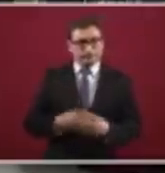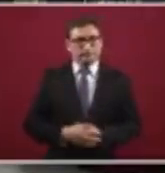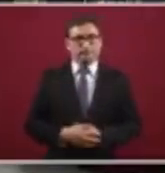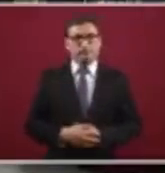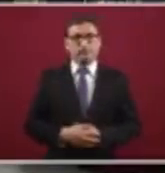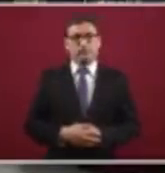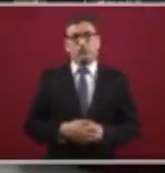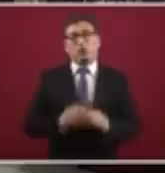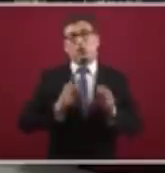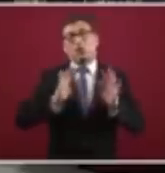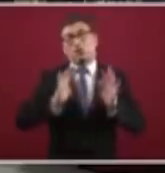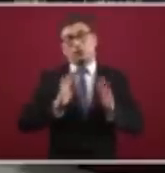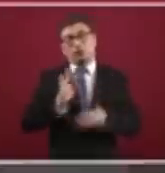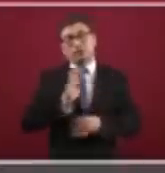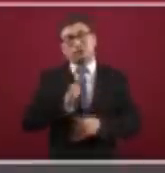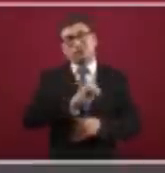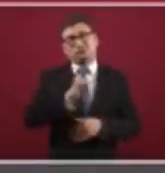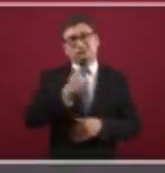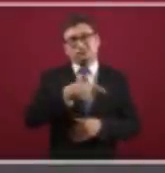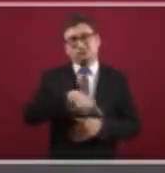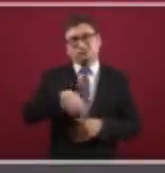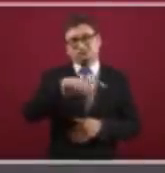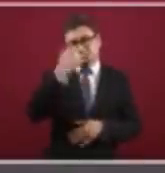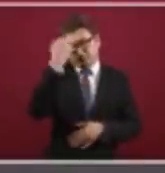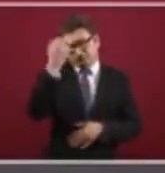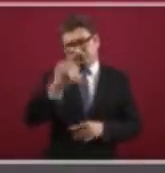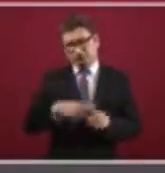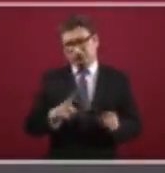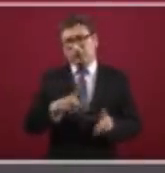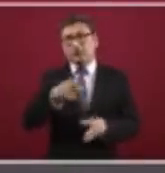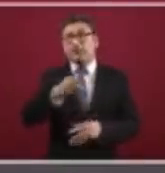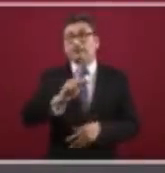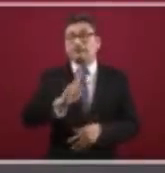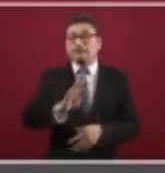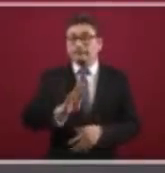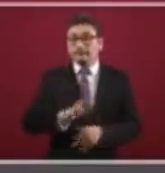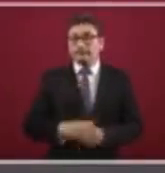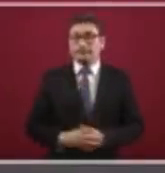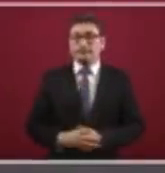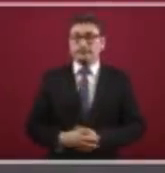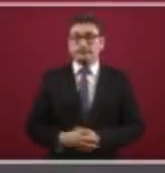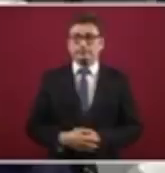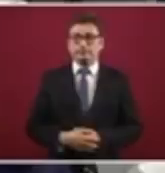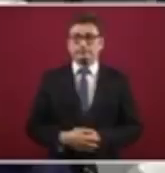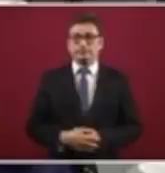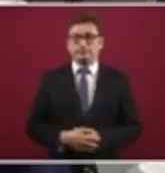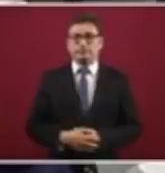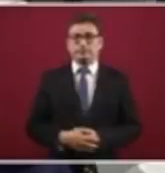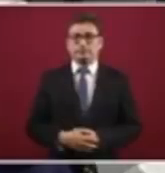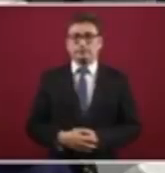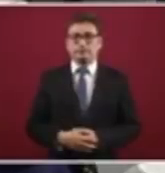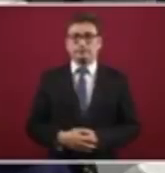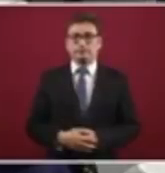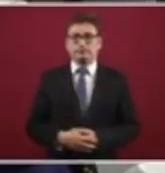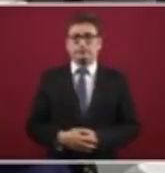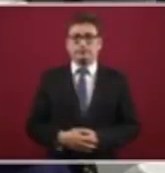o hay otras cosas pero s